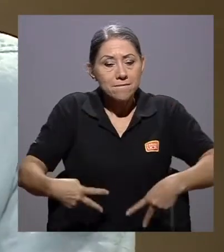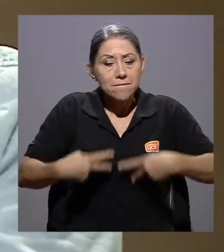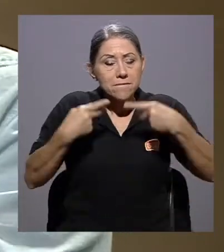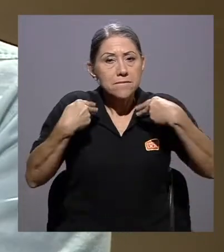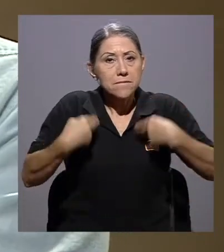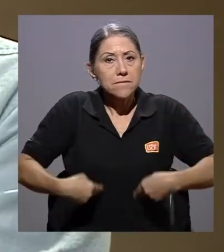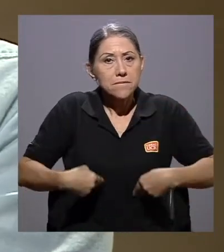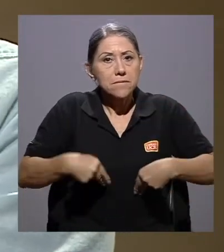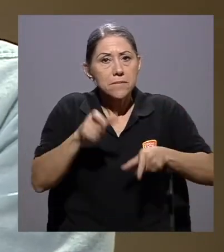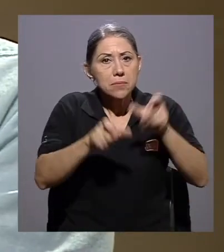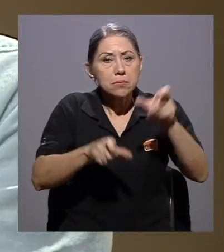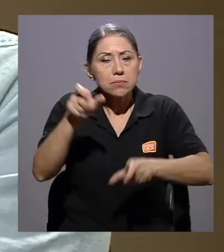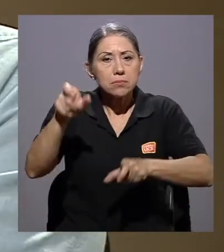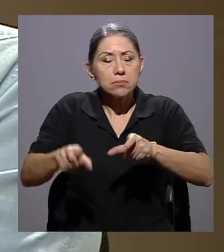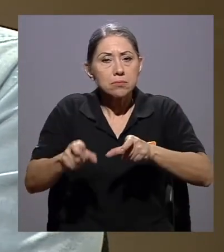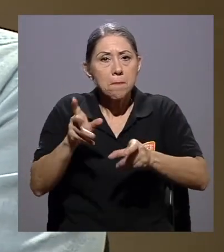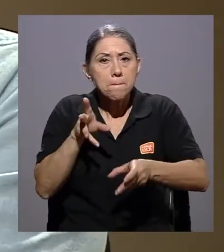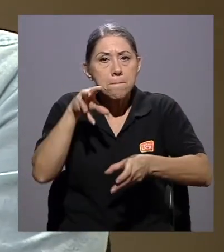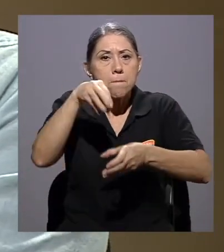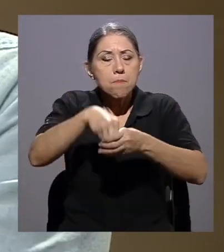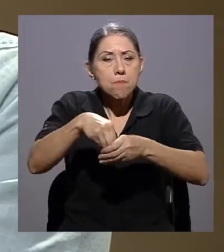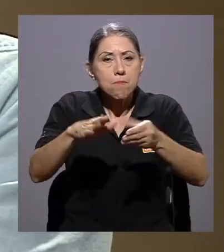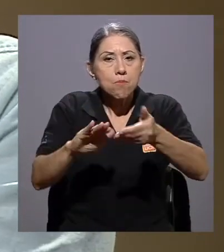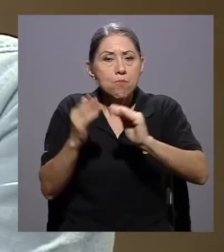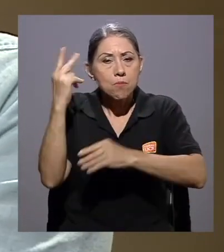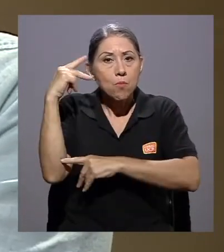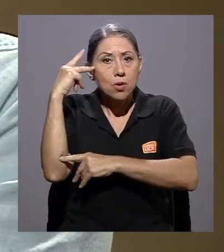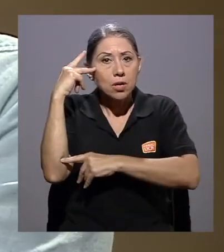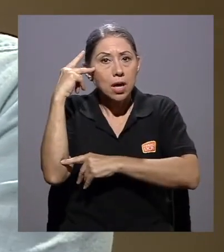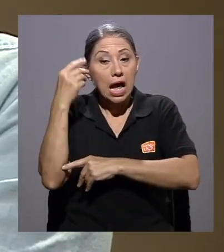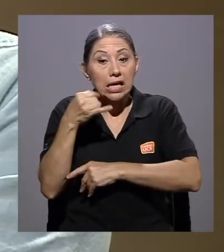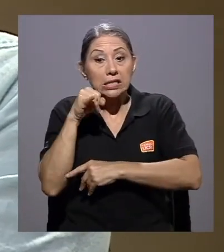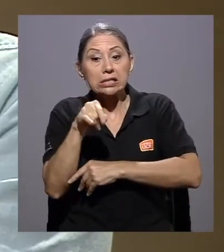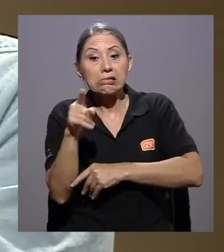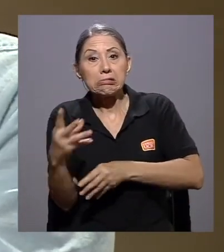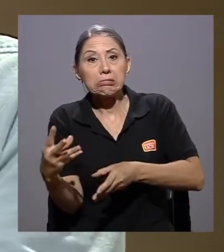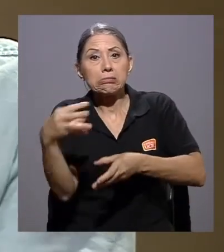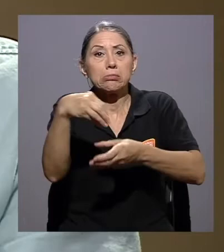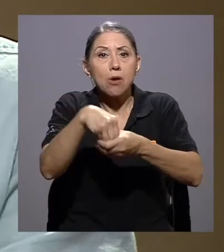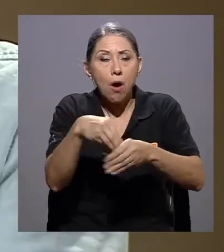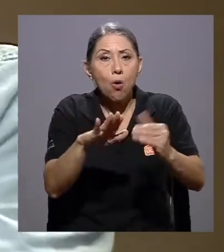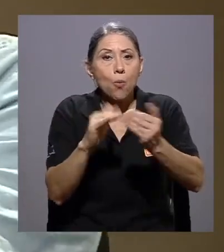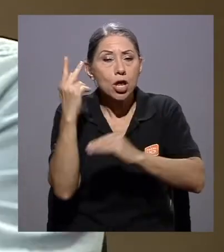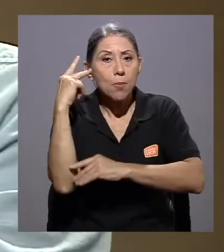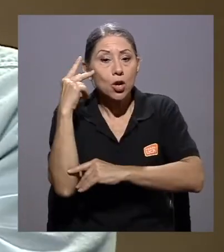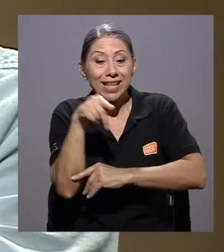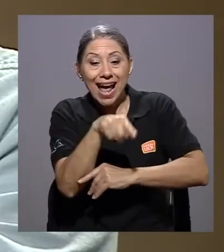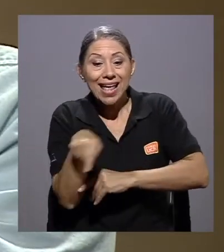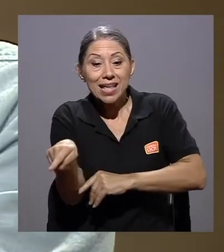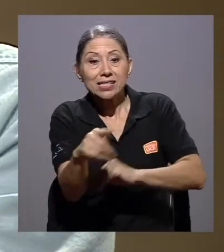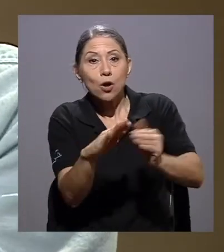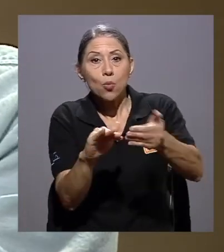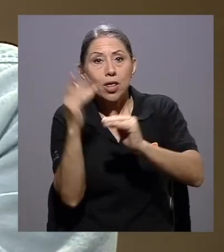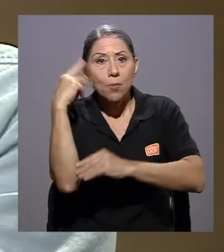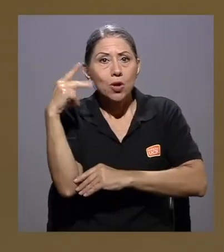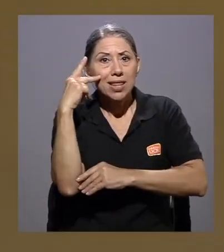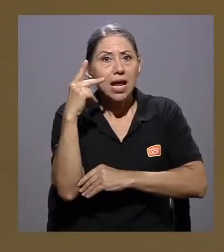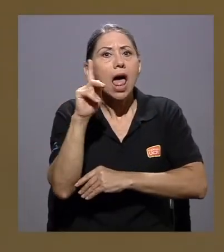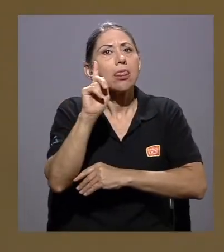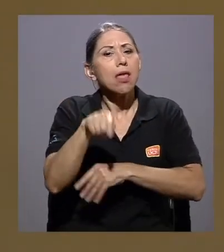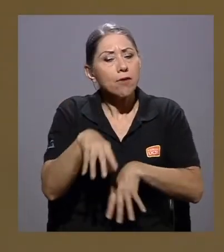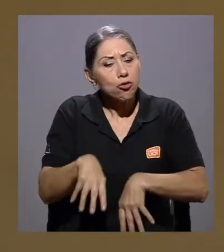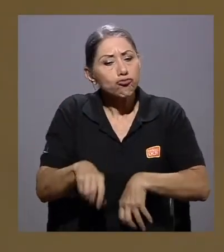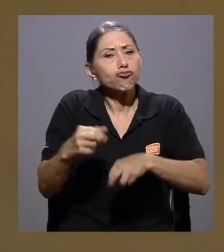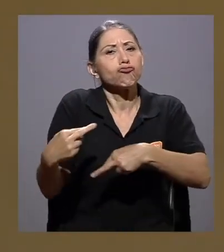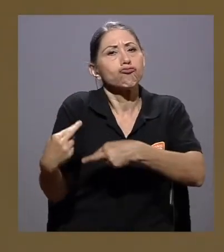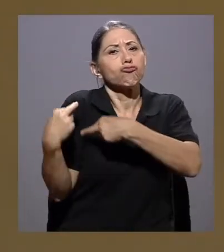y en tanto miembro de la comunidad política tiene responsabilidades hacia ella, ya